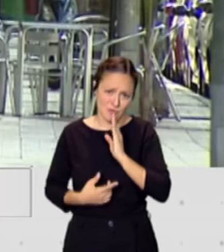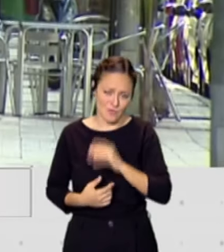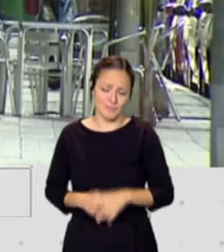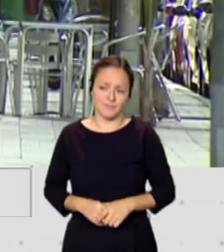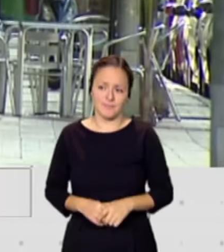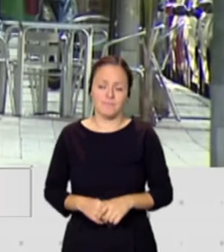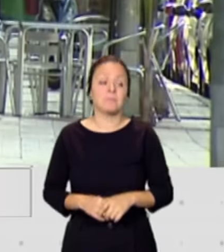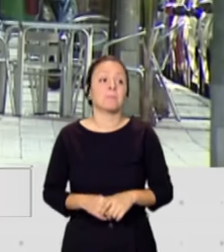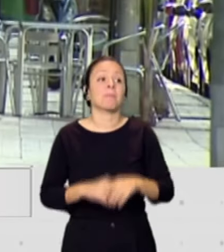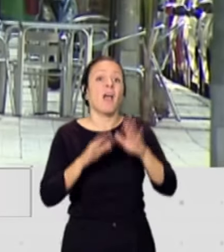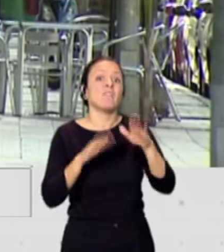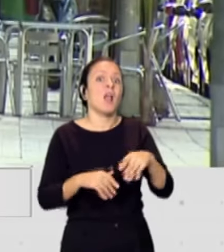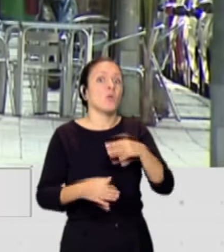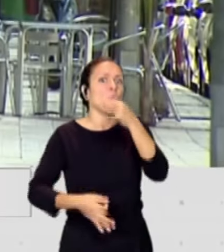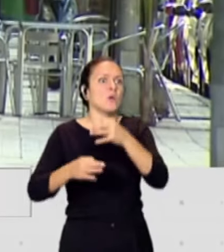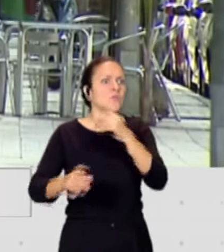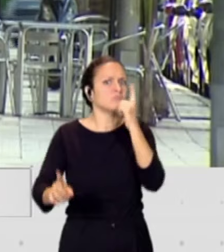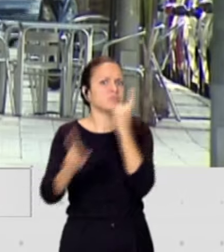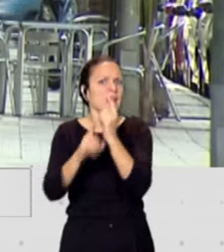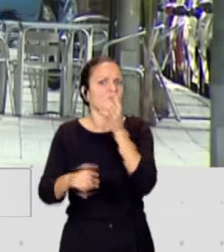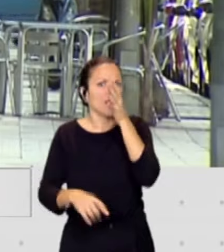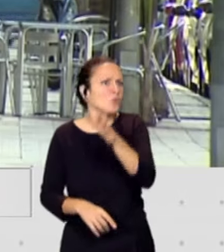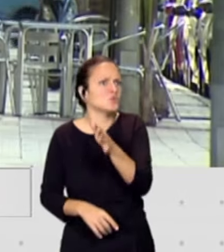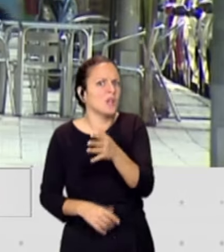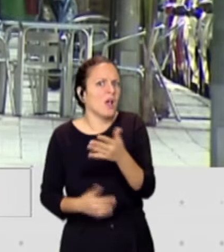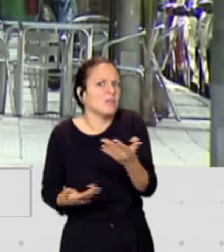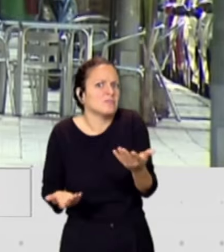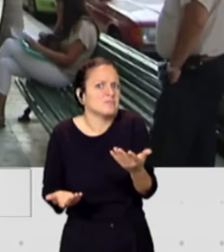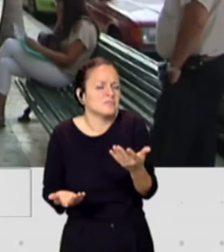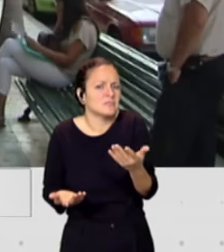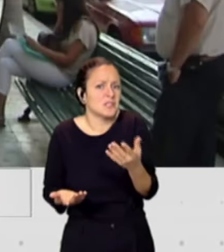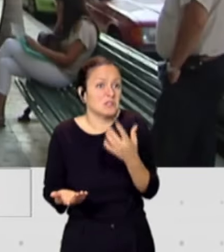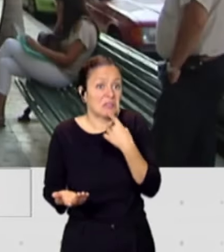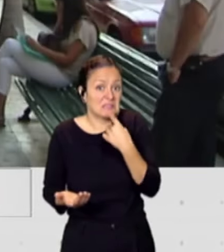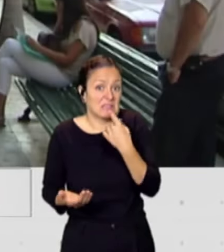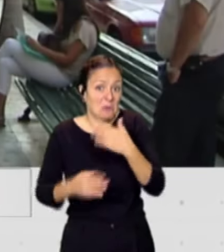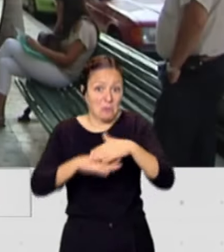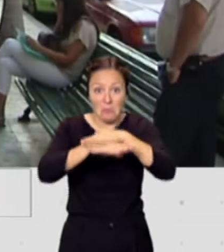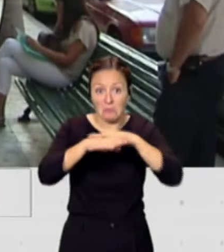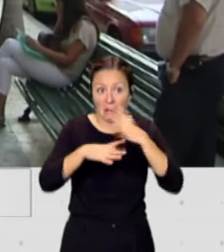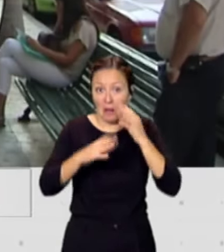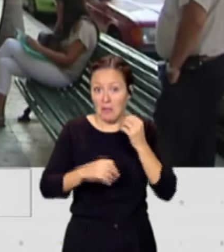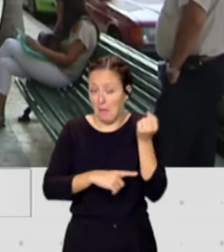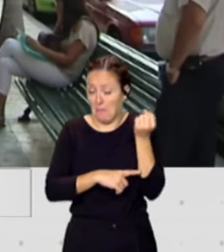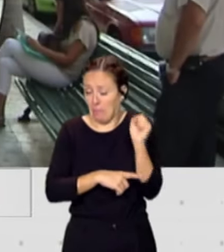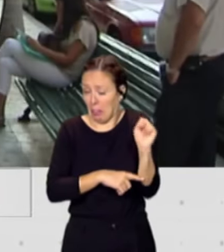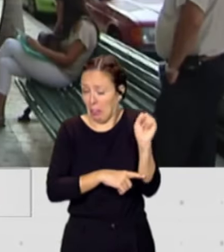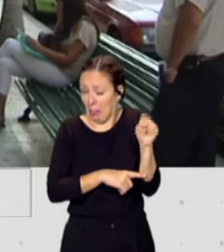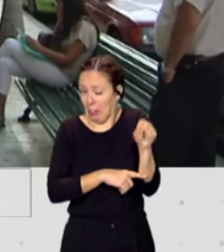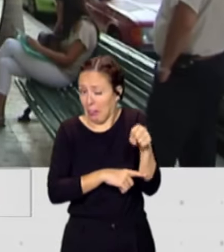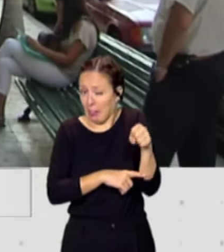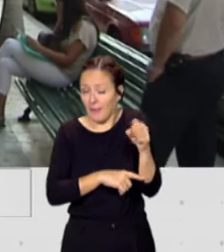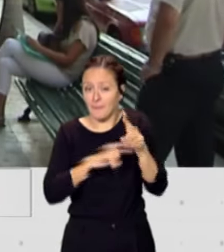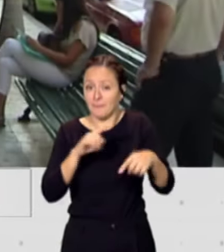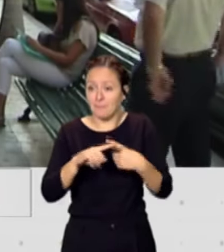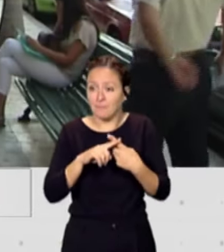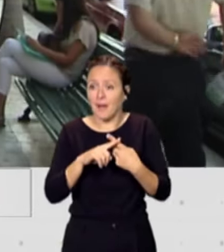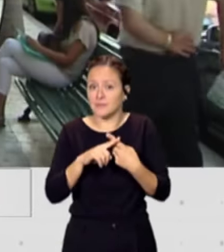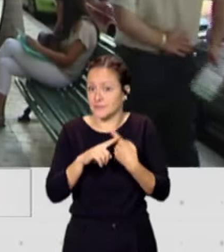qué puede acabar estos contenciosos señora Sánchez Si usted dice que las administraciones prácticamente no están haciendo nada y precisamente se califican por su